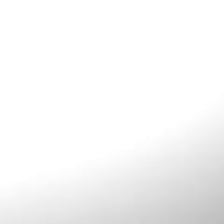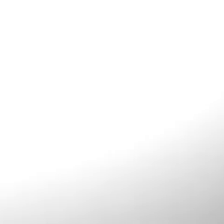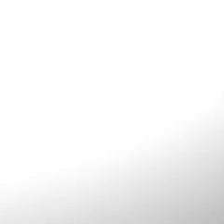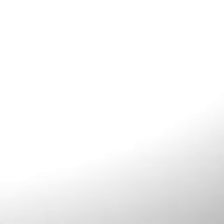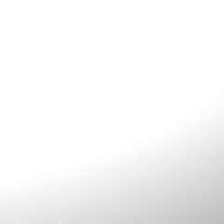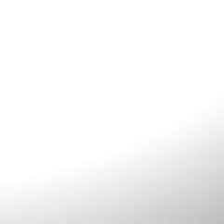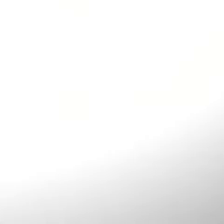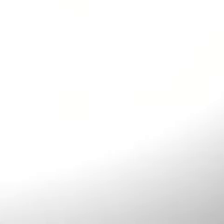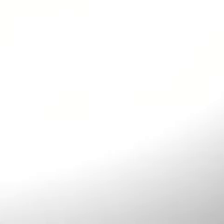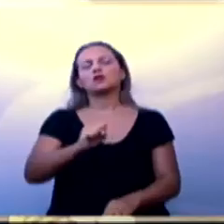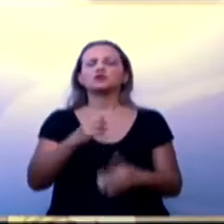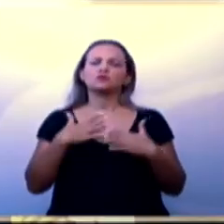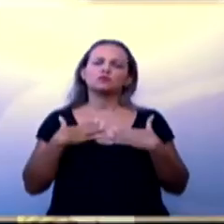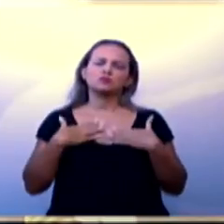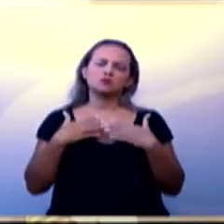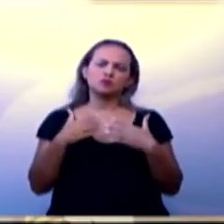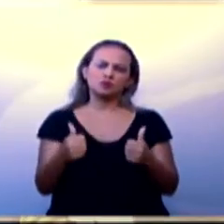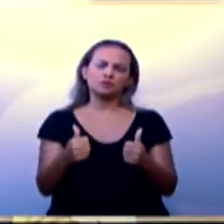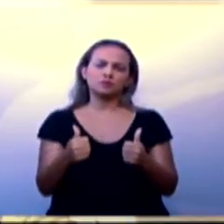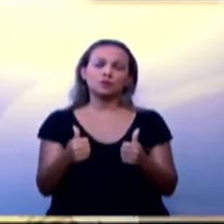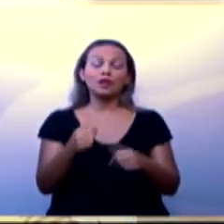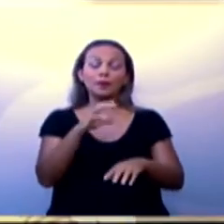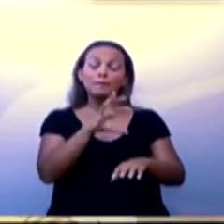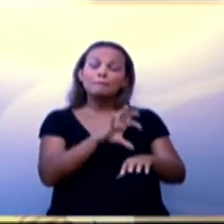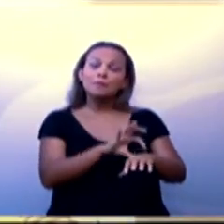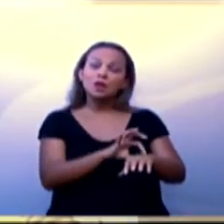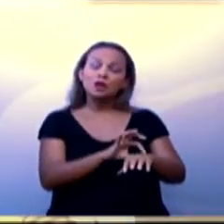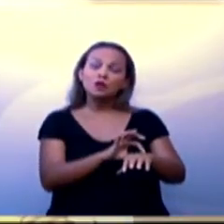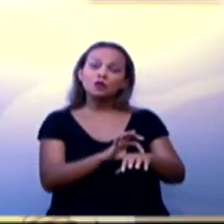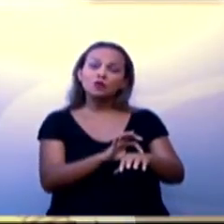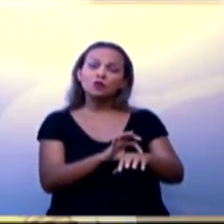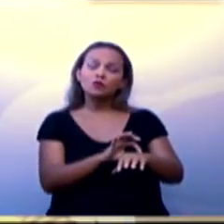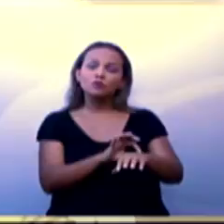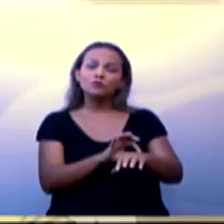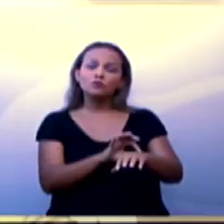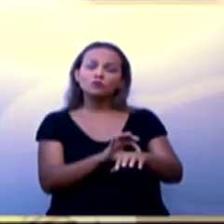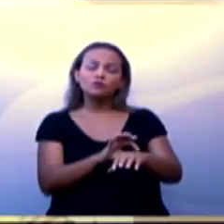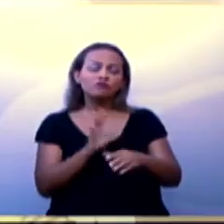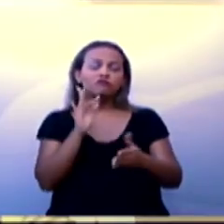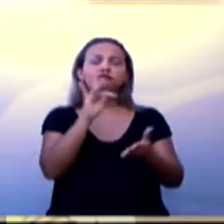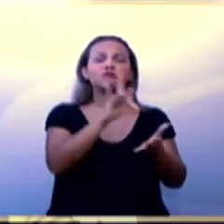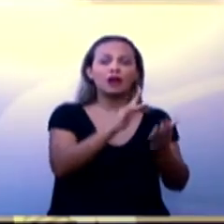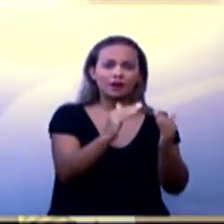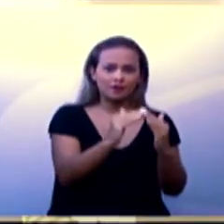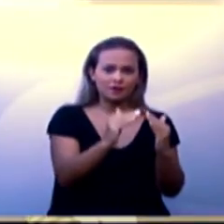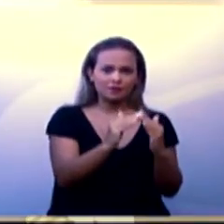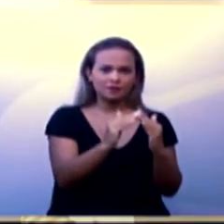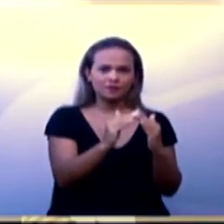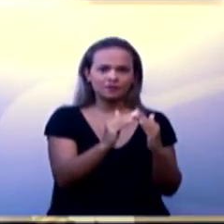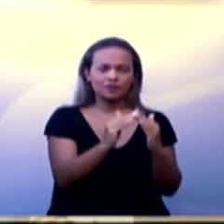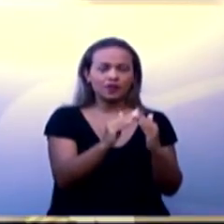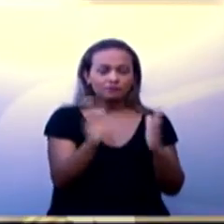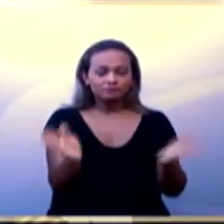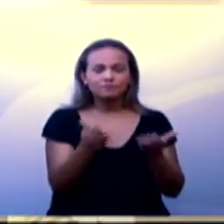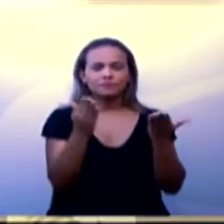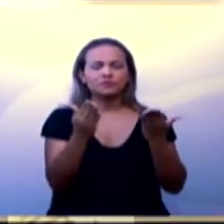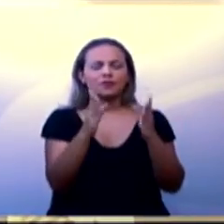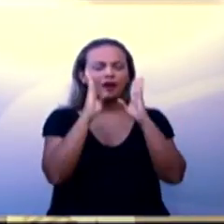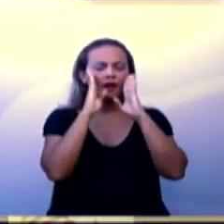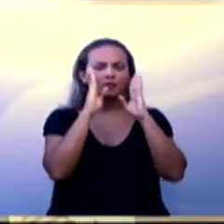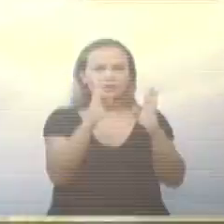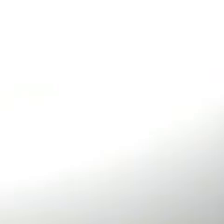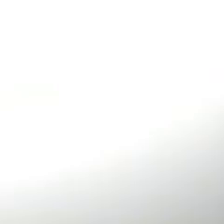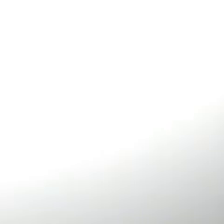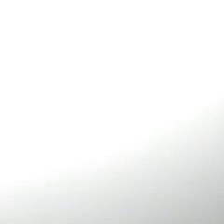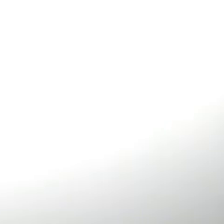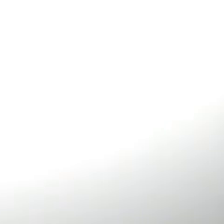el compromiso. El médico en casa apalancará un modelo de gestión y atención primaria en